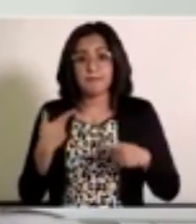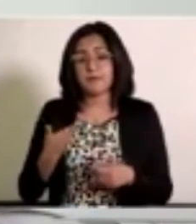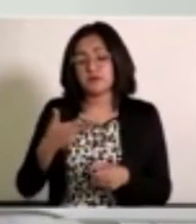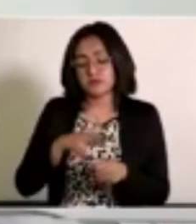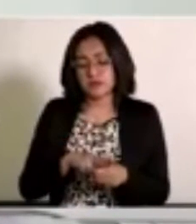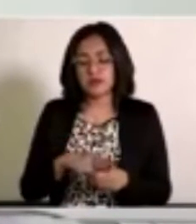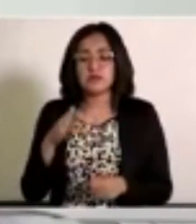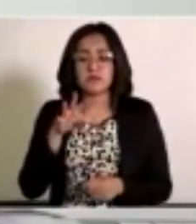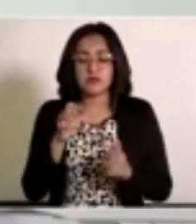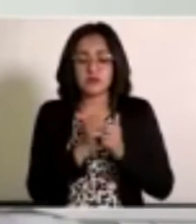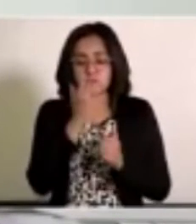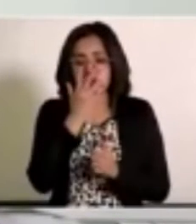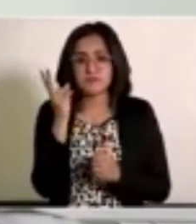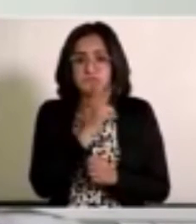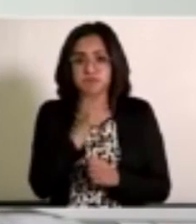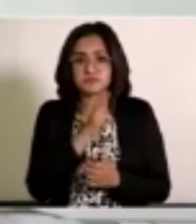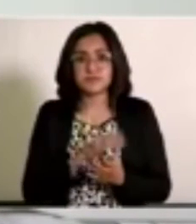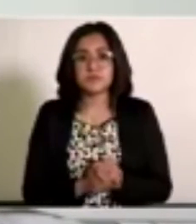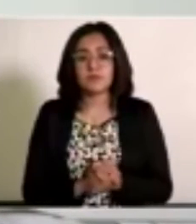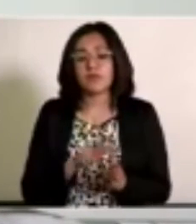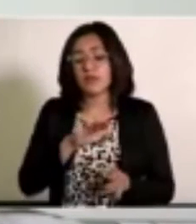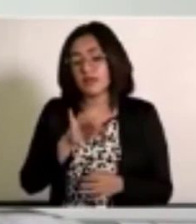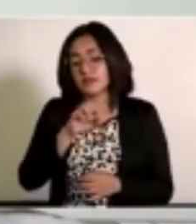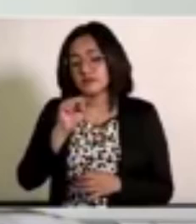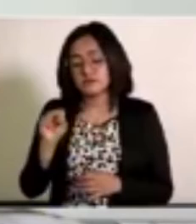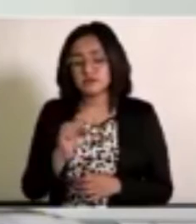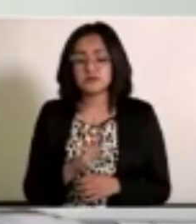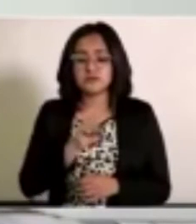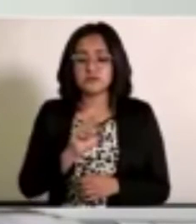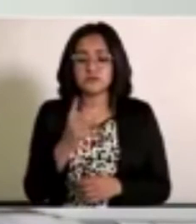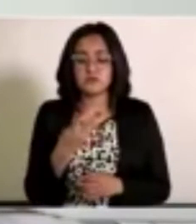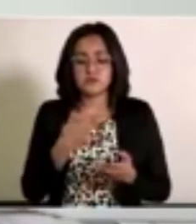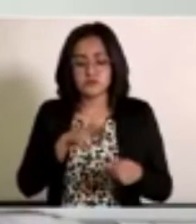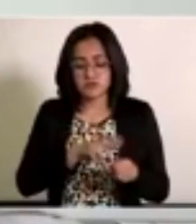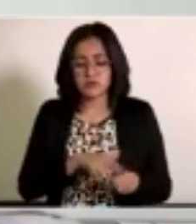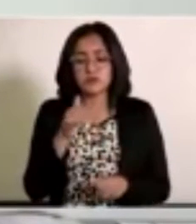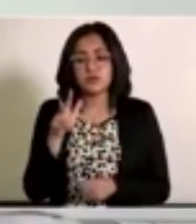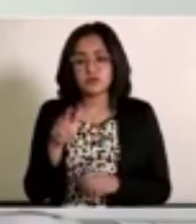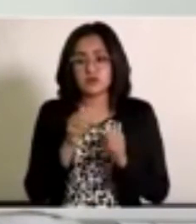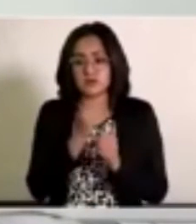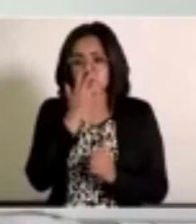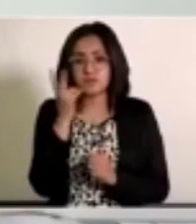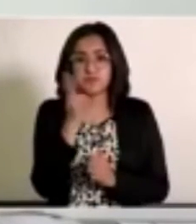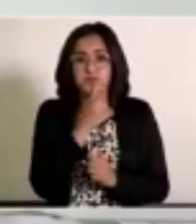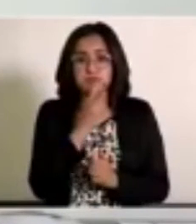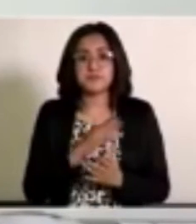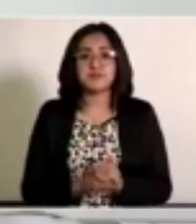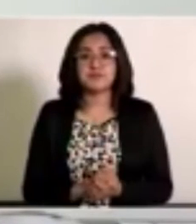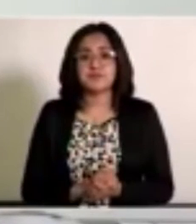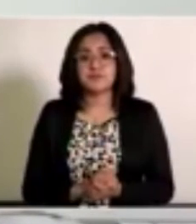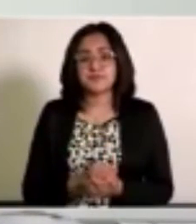y 19 con ventilación asistida. El IMSS, 124 pacientes y 18 con ventilación